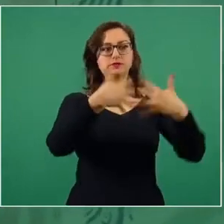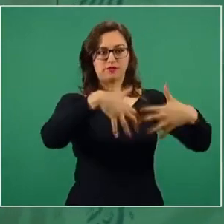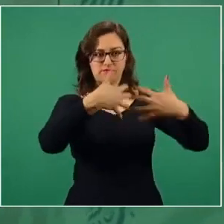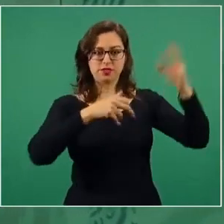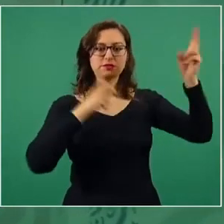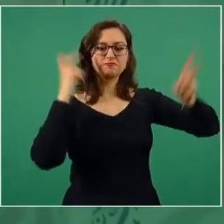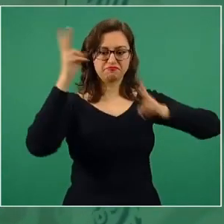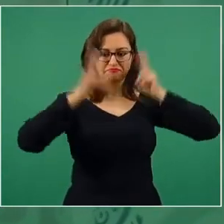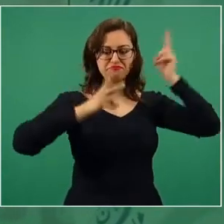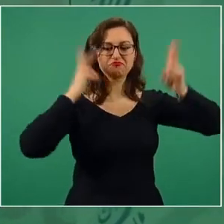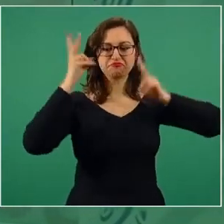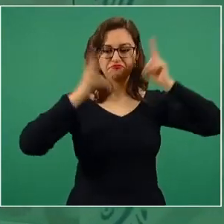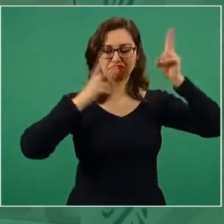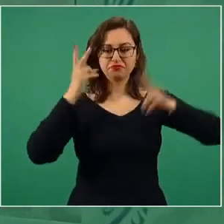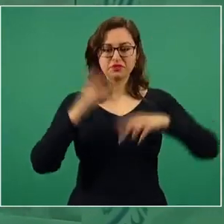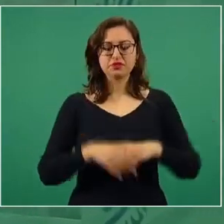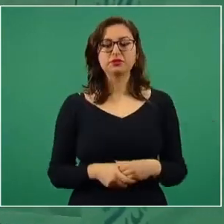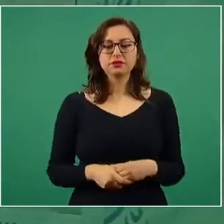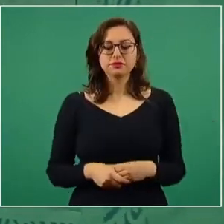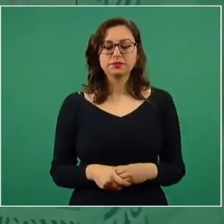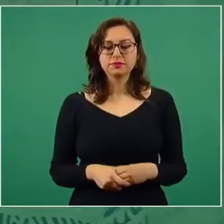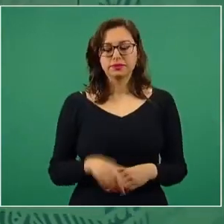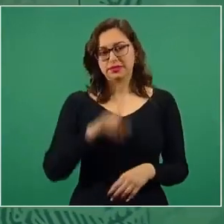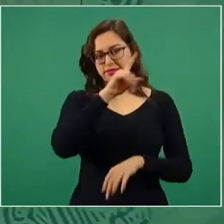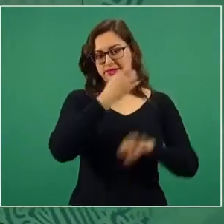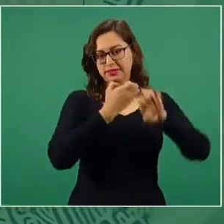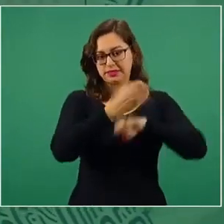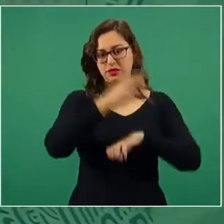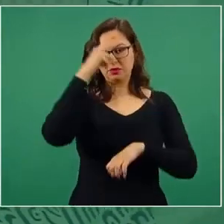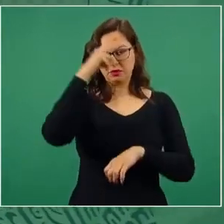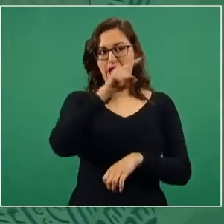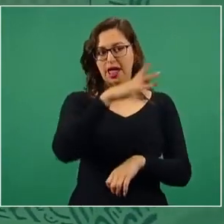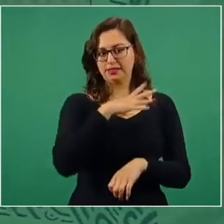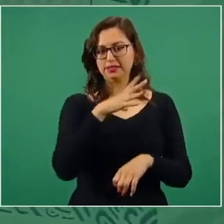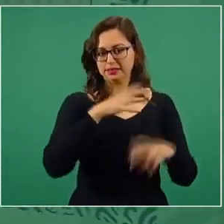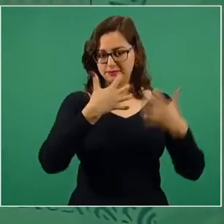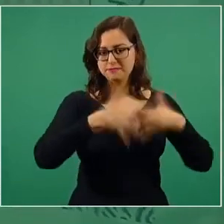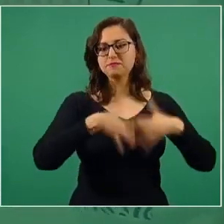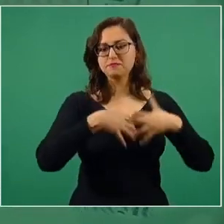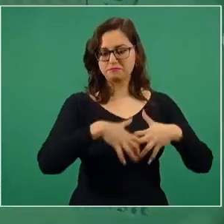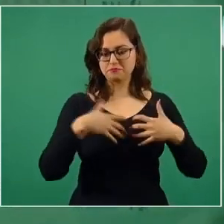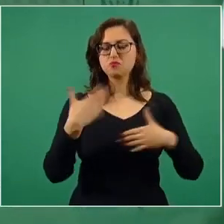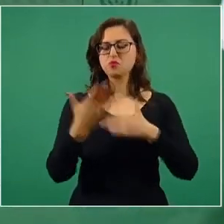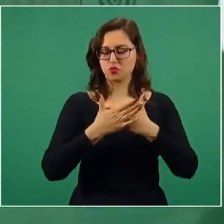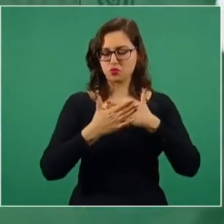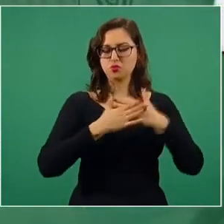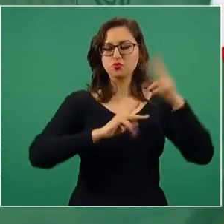planta en Coyoacán, el Estado de México. Ahí está la planta.